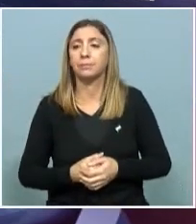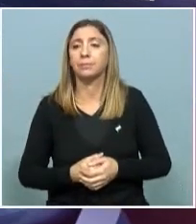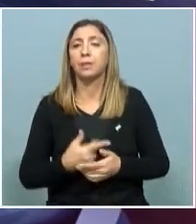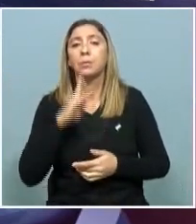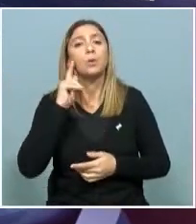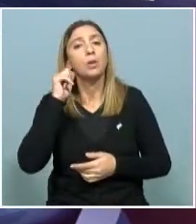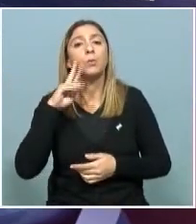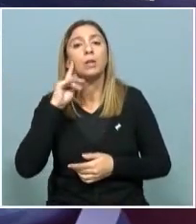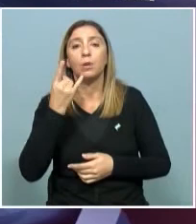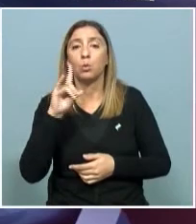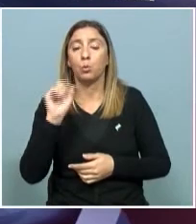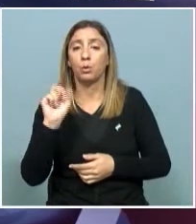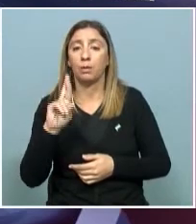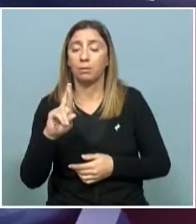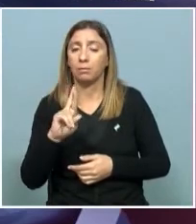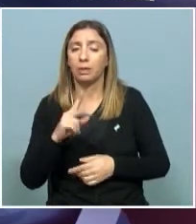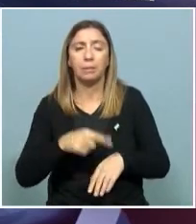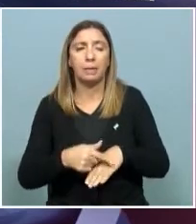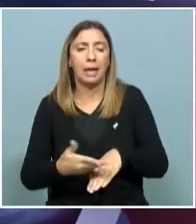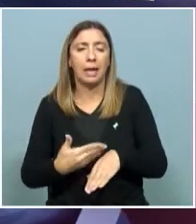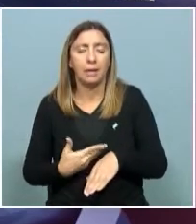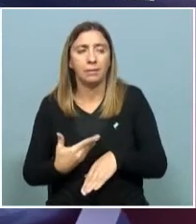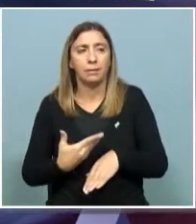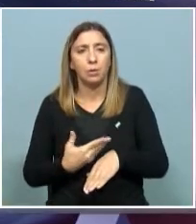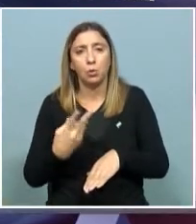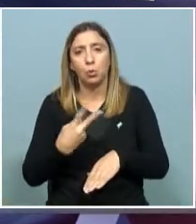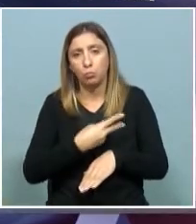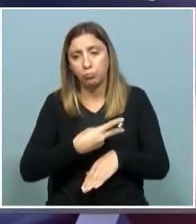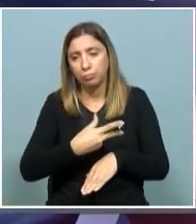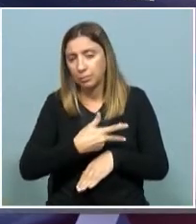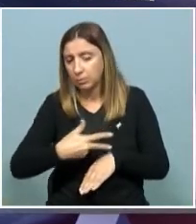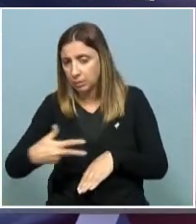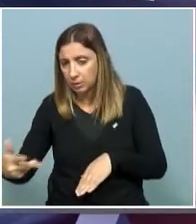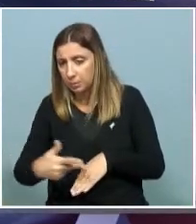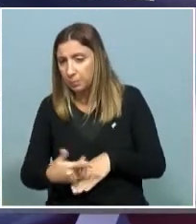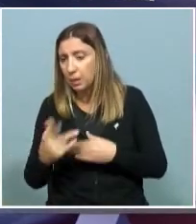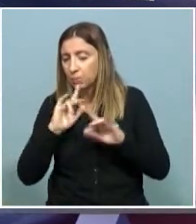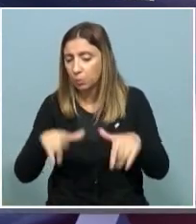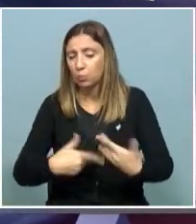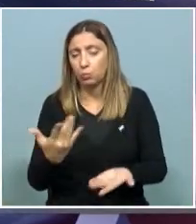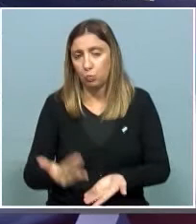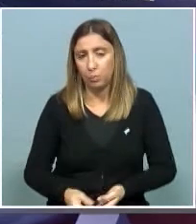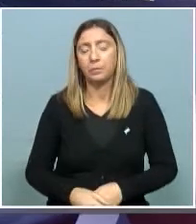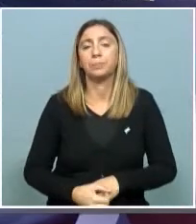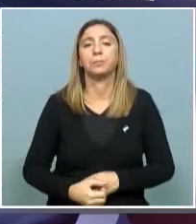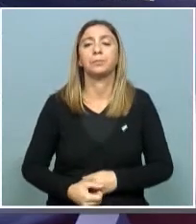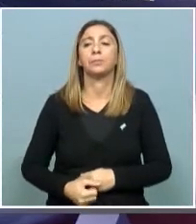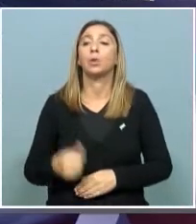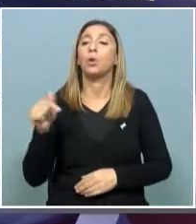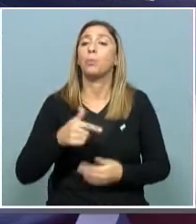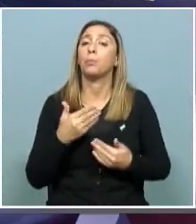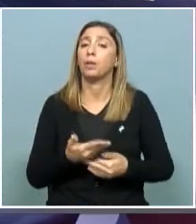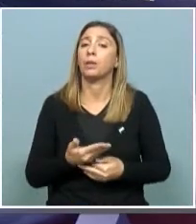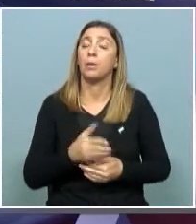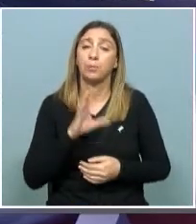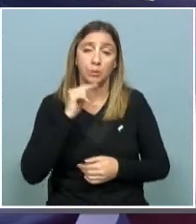molecular de estos casos que en otra época hubiéramos tardado dos o tres semanas para recibir el resultado de ordenación hoy lo podemos